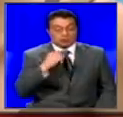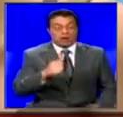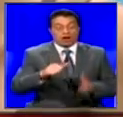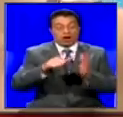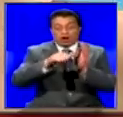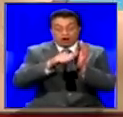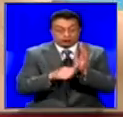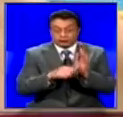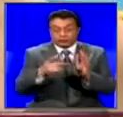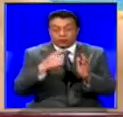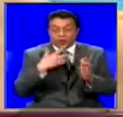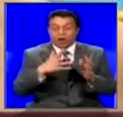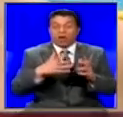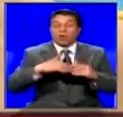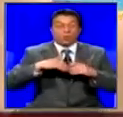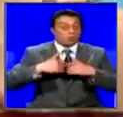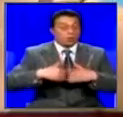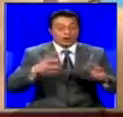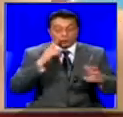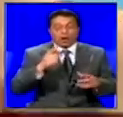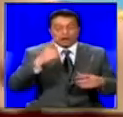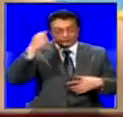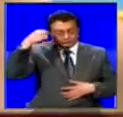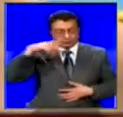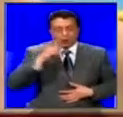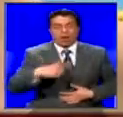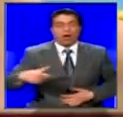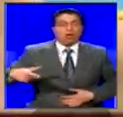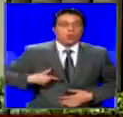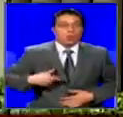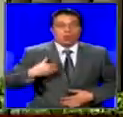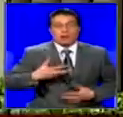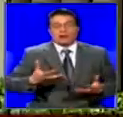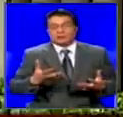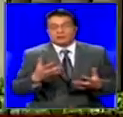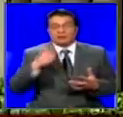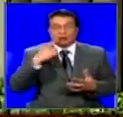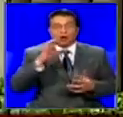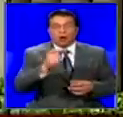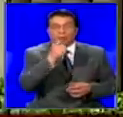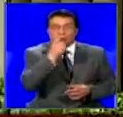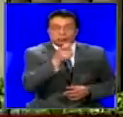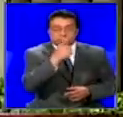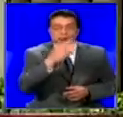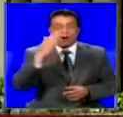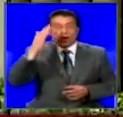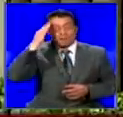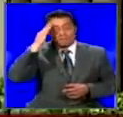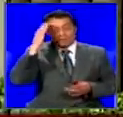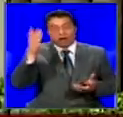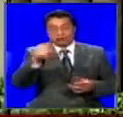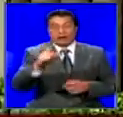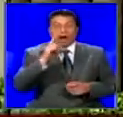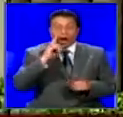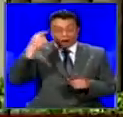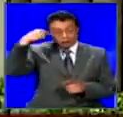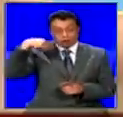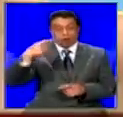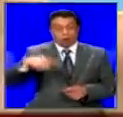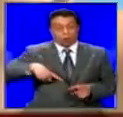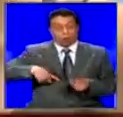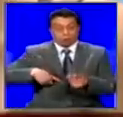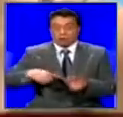intrusiva lo es. Y una cargada de culpas y de acusaciones morales lo es menos. ¿Tienes culpas? No,